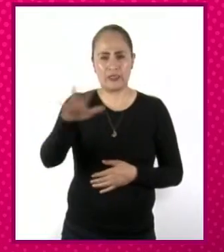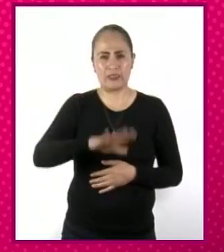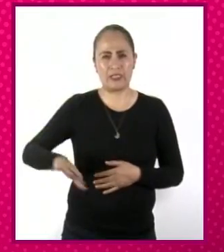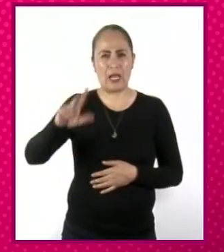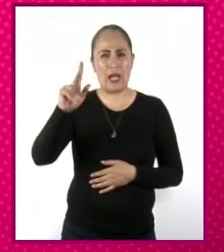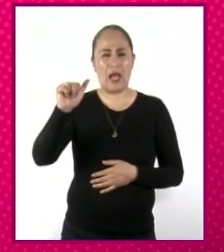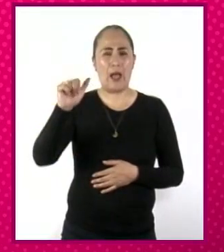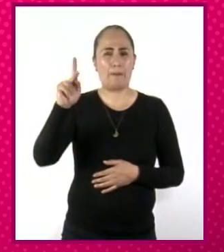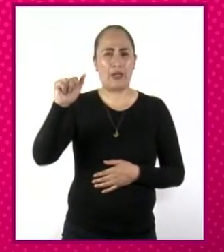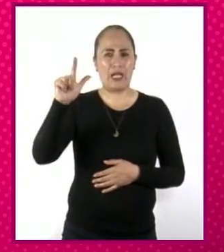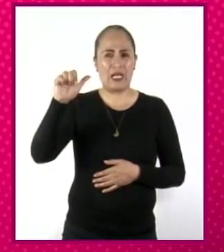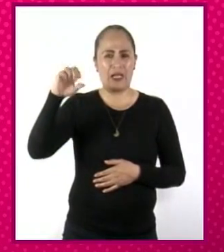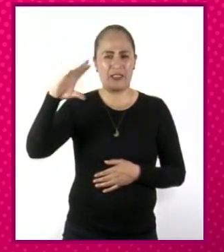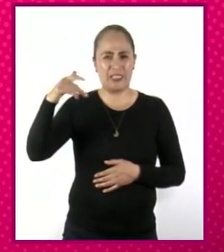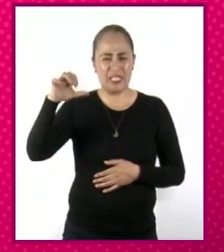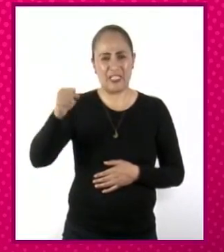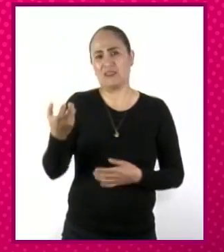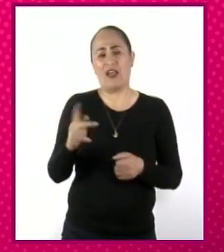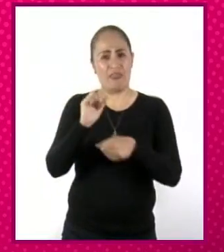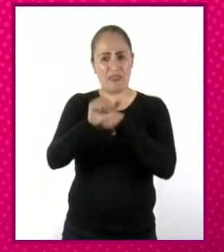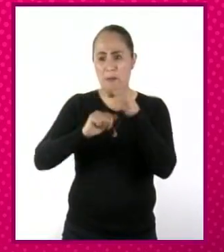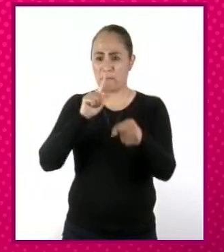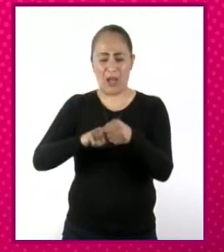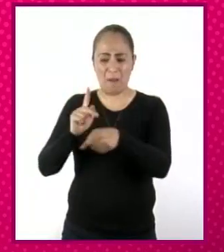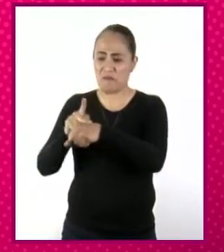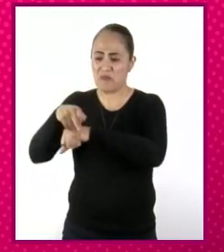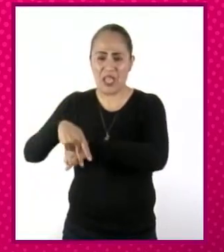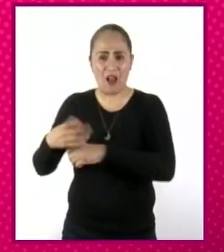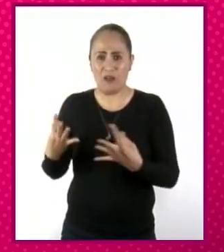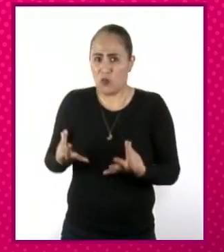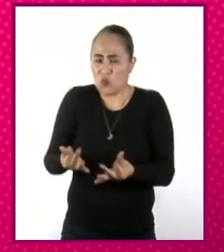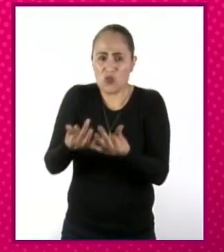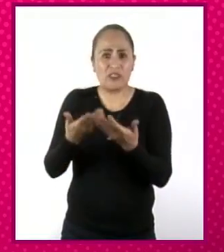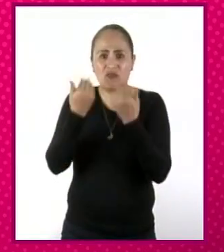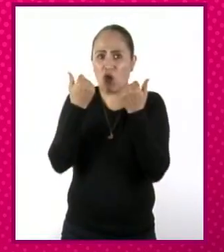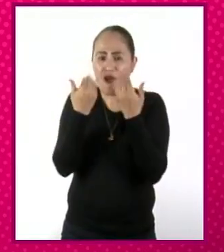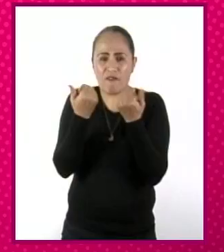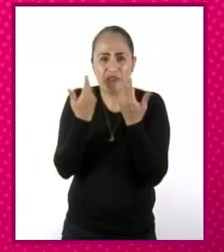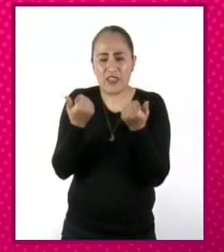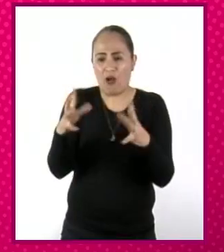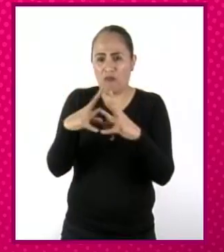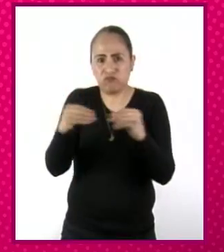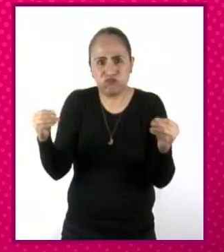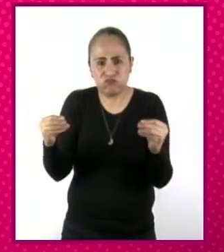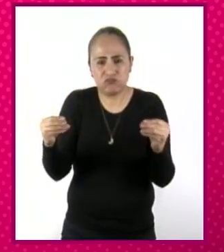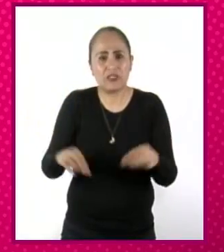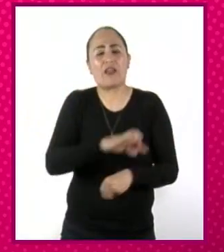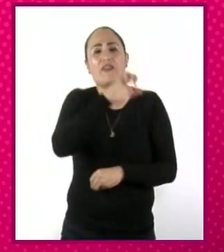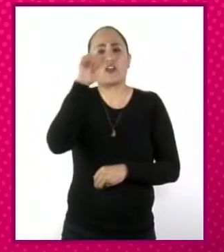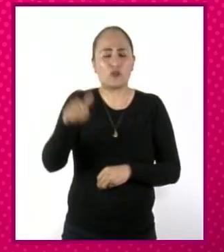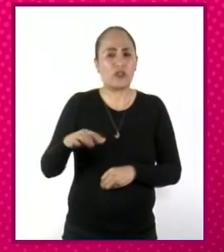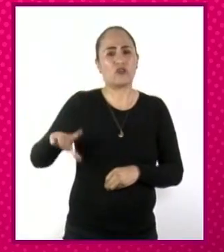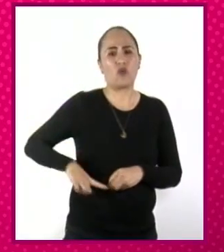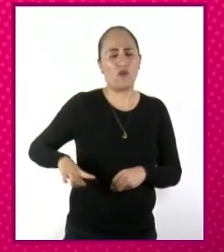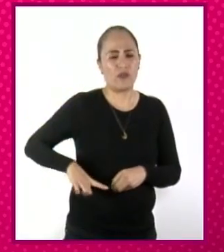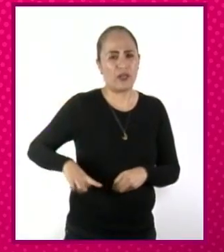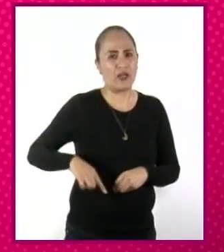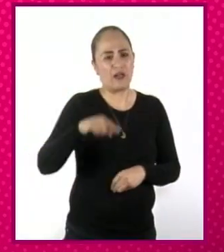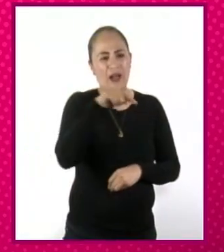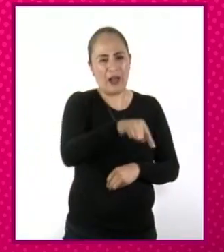ya se acabaron los animales de pieles finas, y además Jefferson y su gobierno han promovido un importante programa agrícola. Quieren